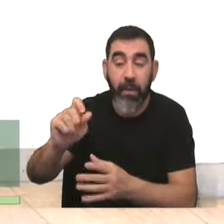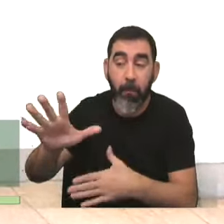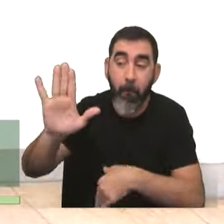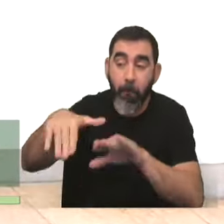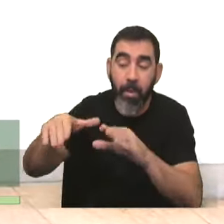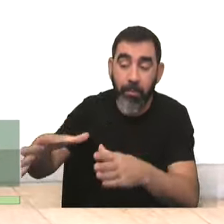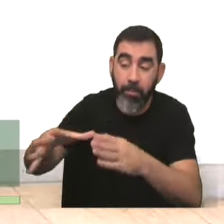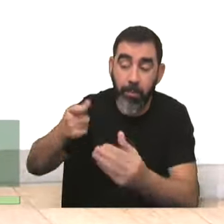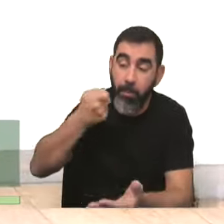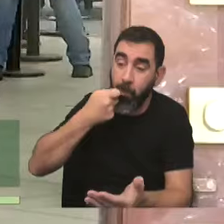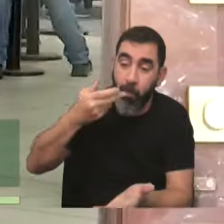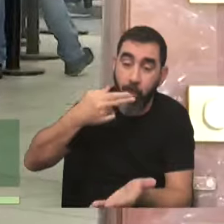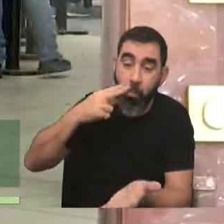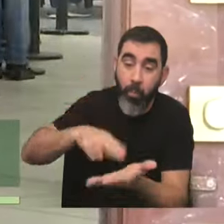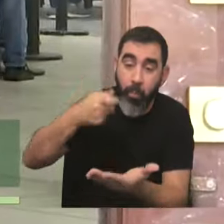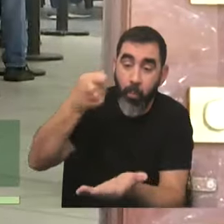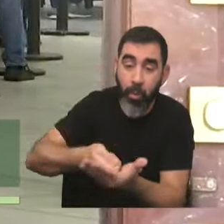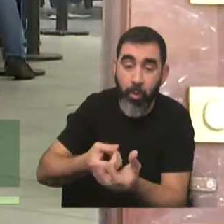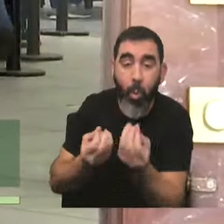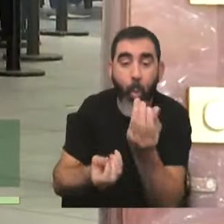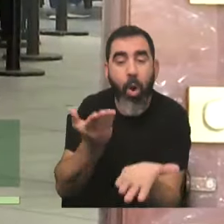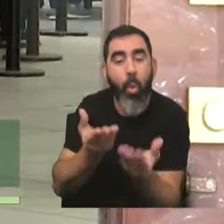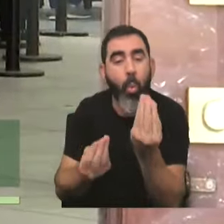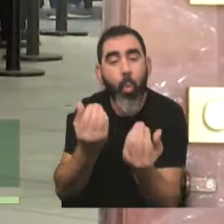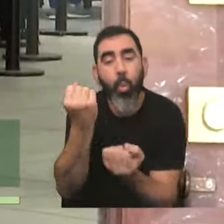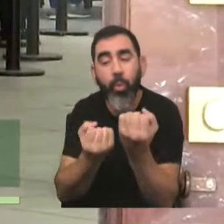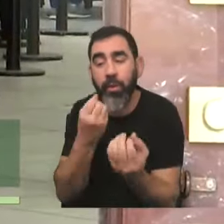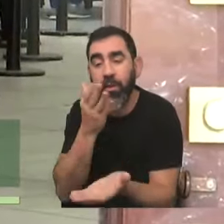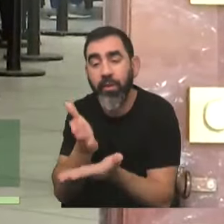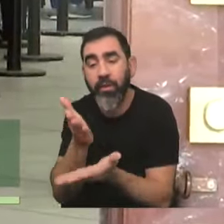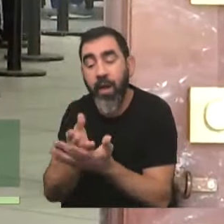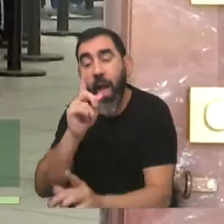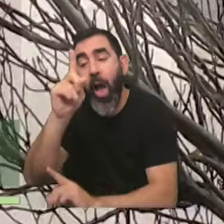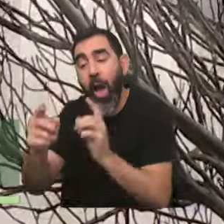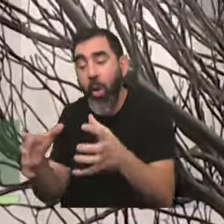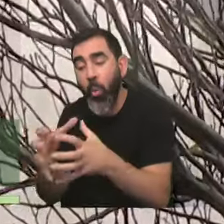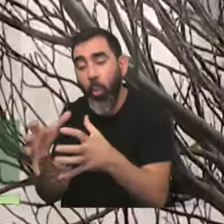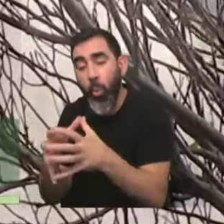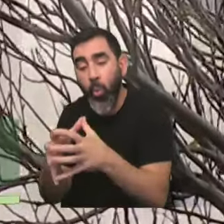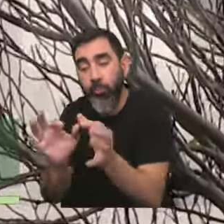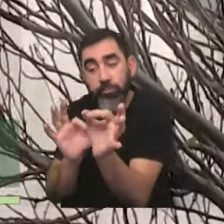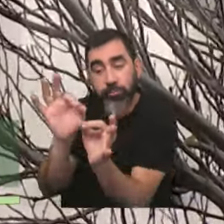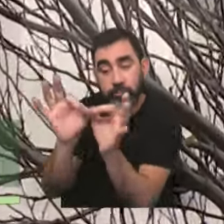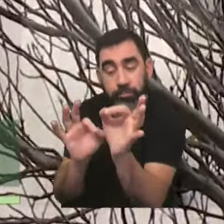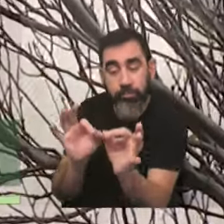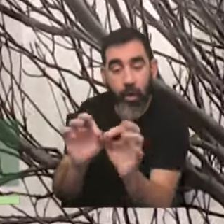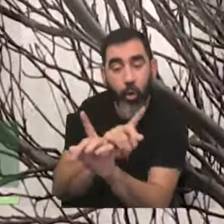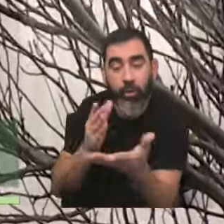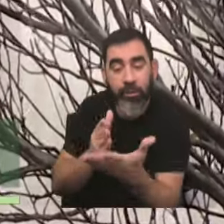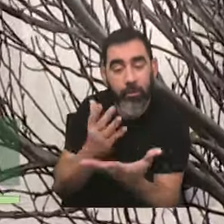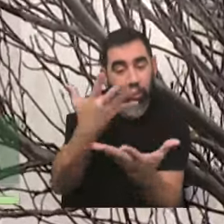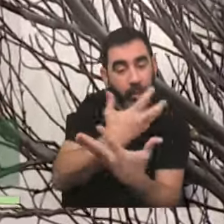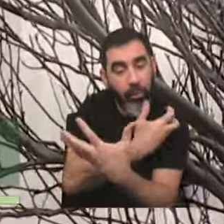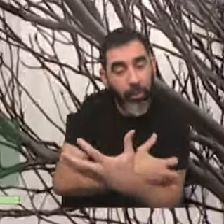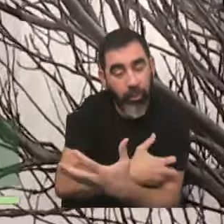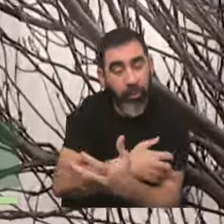esa carga impositiva ver qué injusticias económicas actualmente benefician algunos sectores y ajustarlas para que las cargas no sigan cayendo sobre